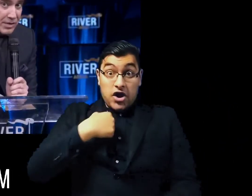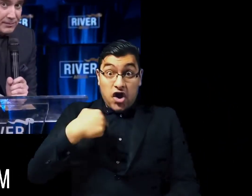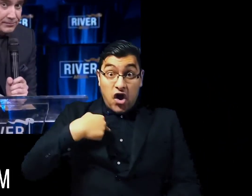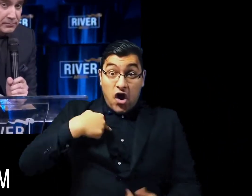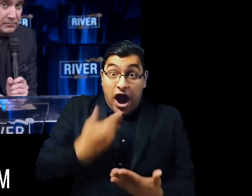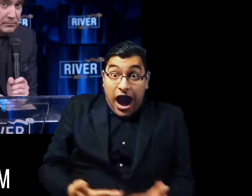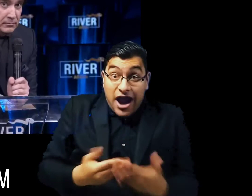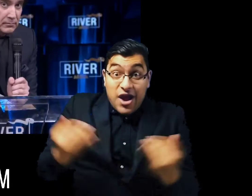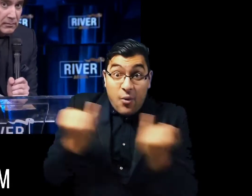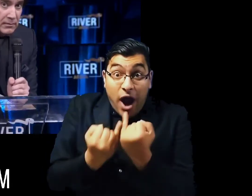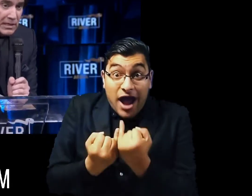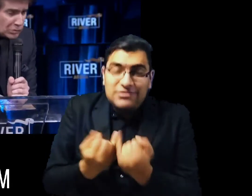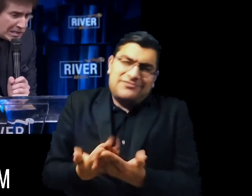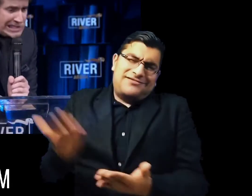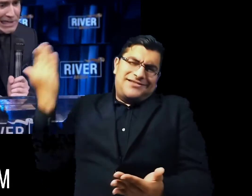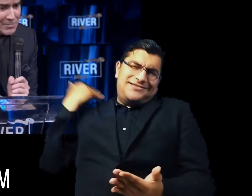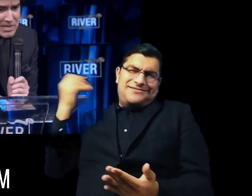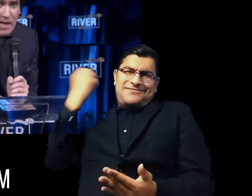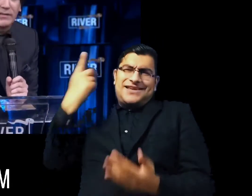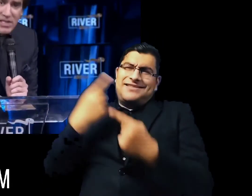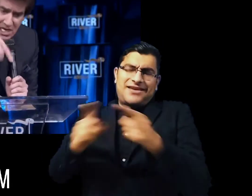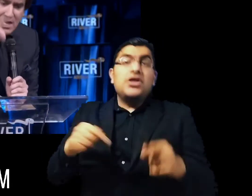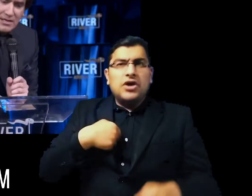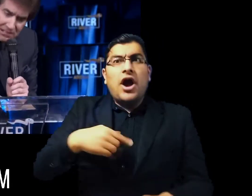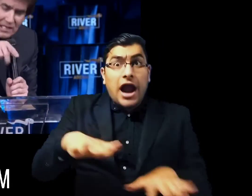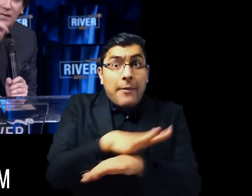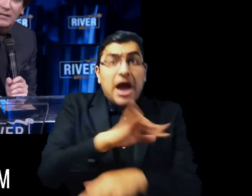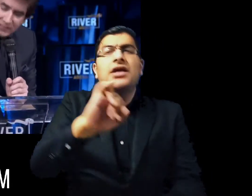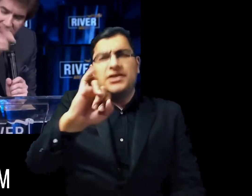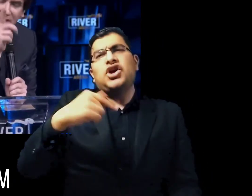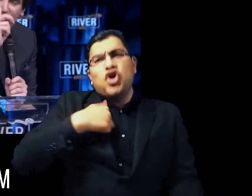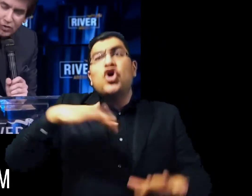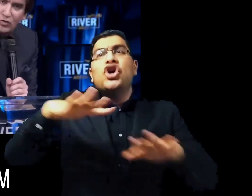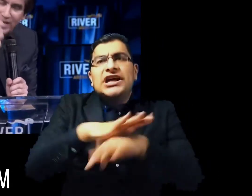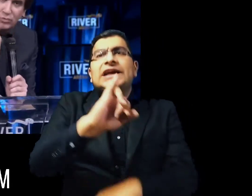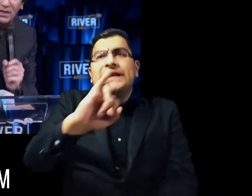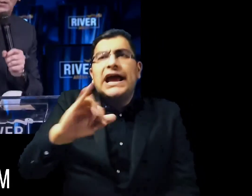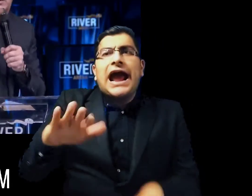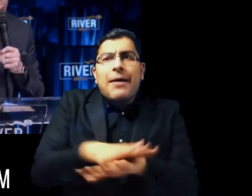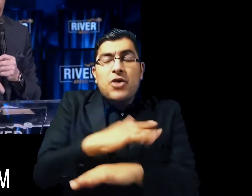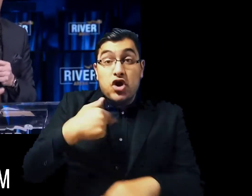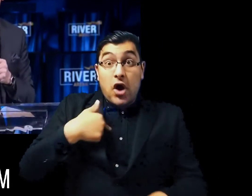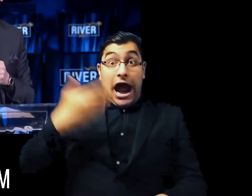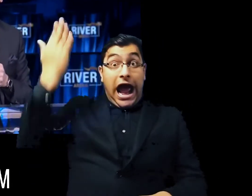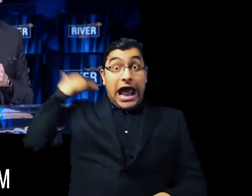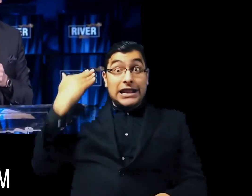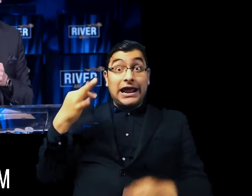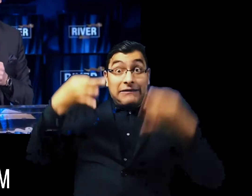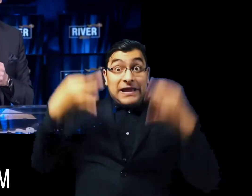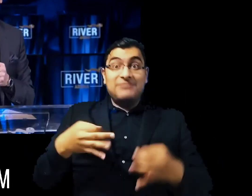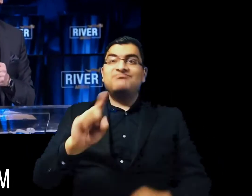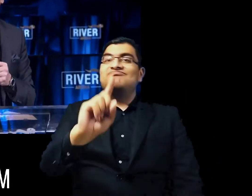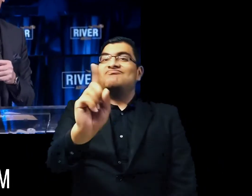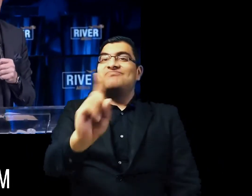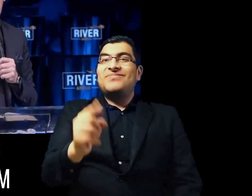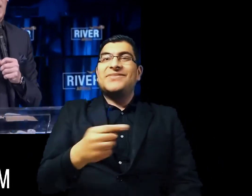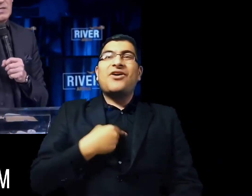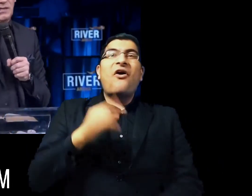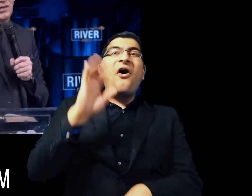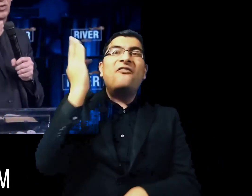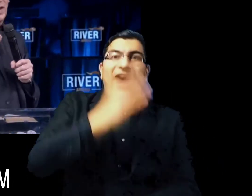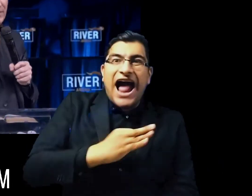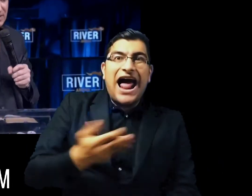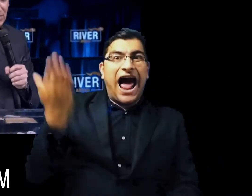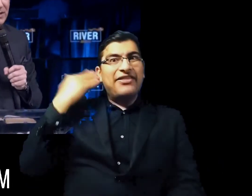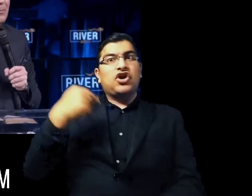lo que ahora. Si algunos dicen cambiaste, sí, yo no era auténtico. Yo sentía que